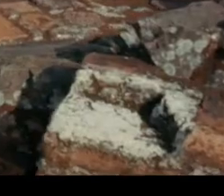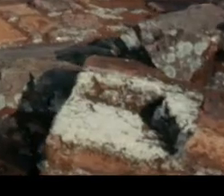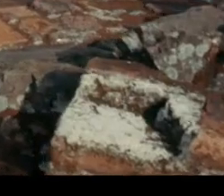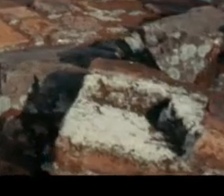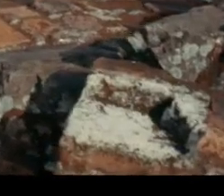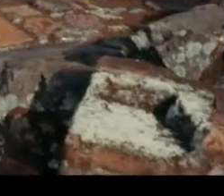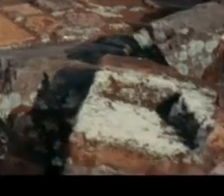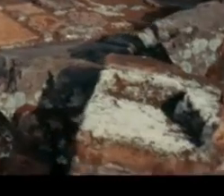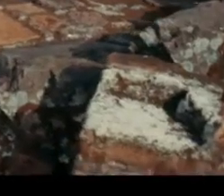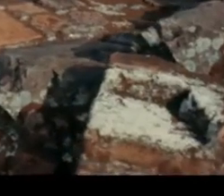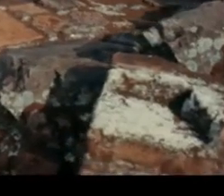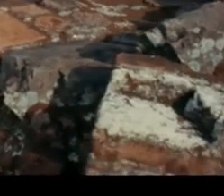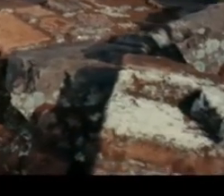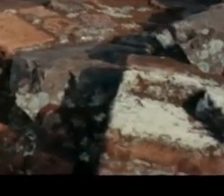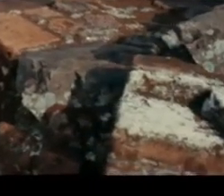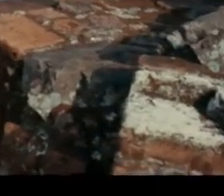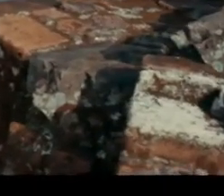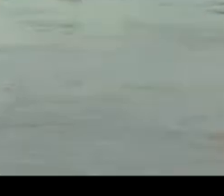2